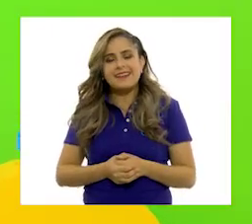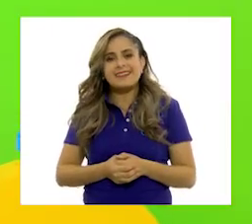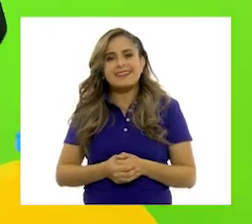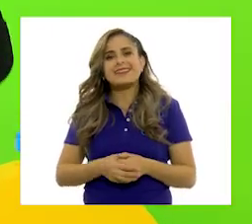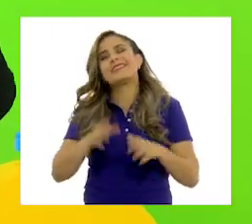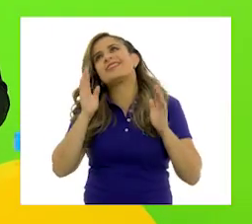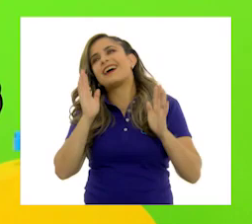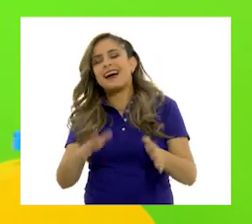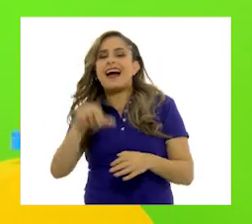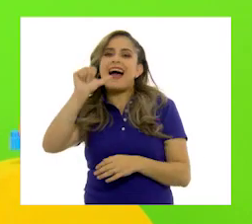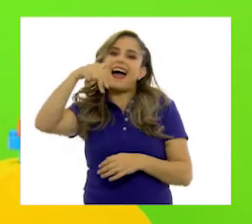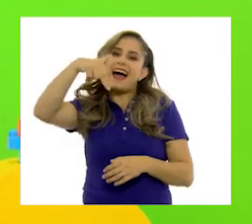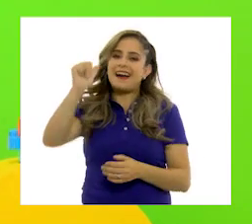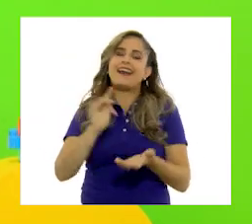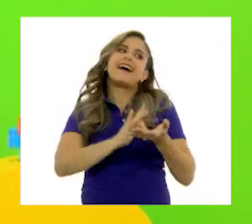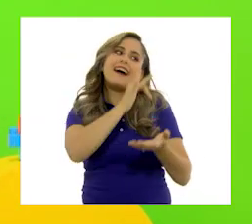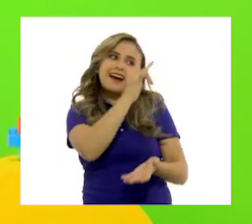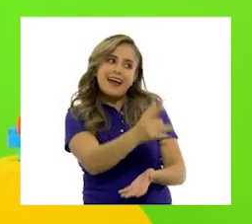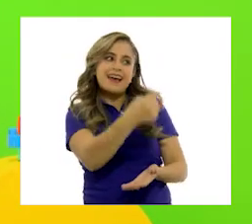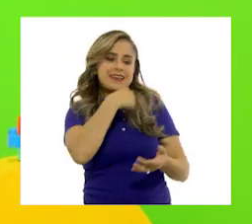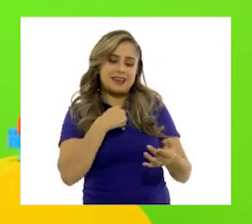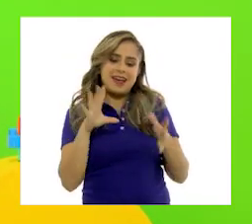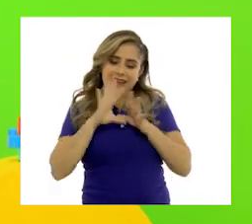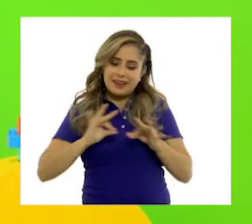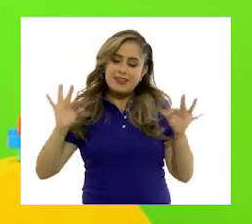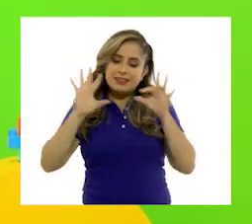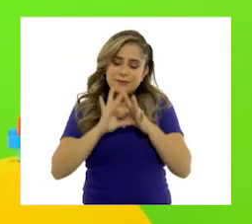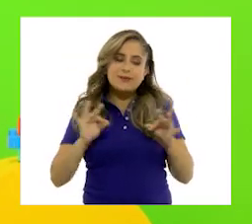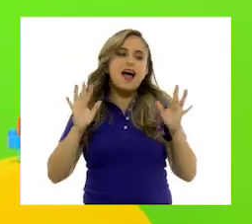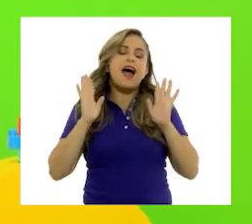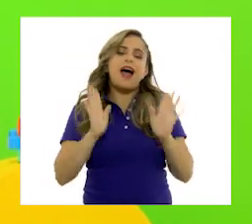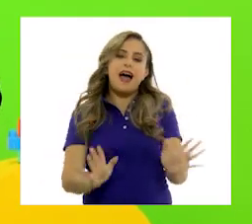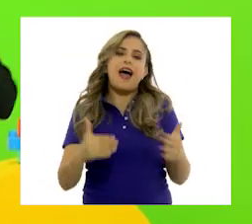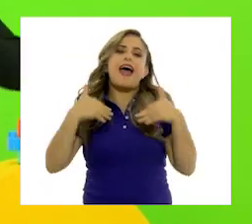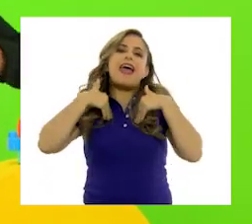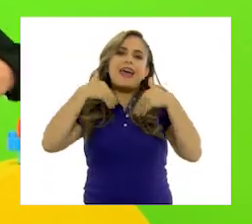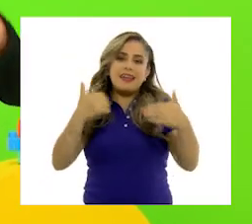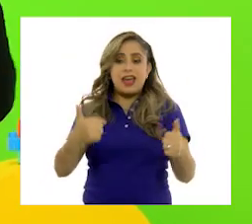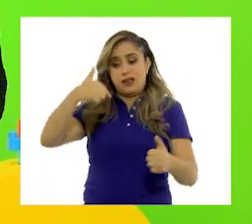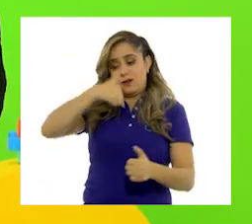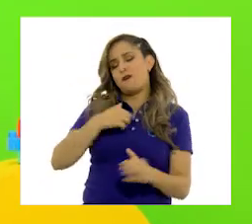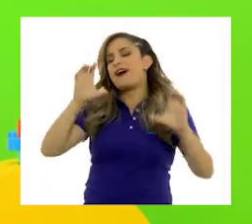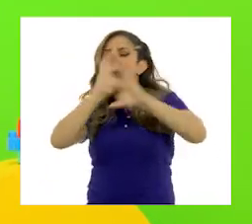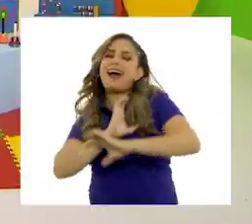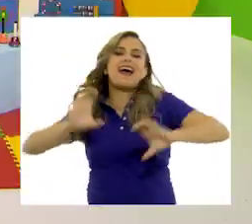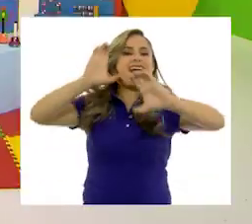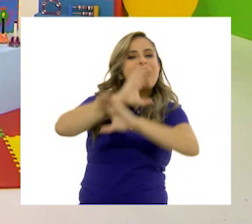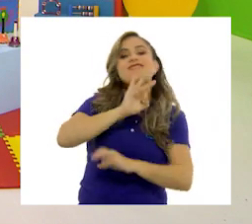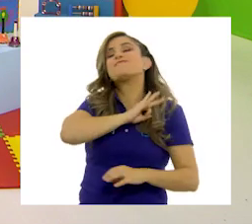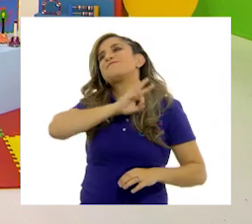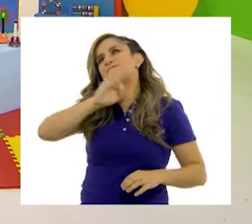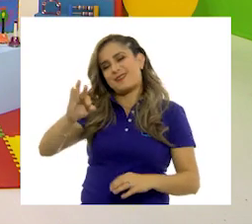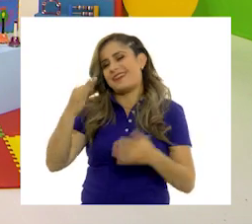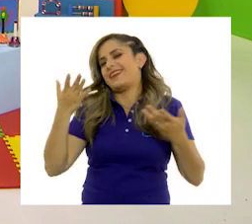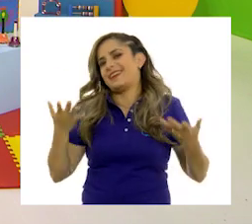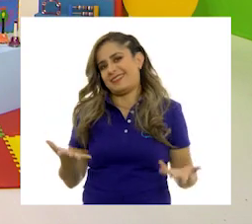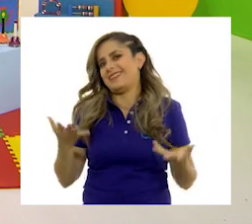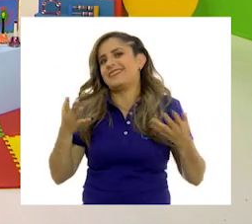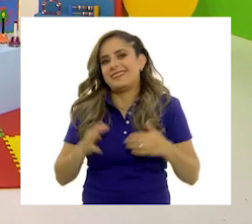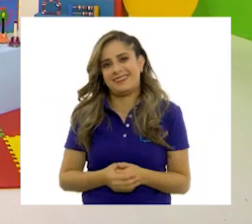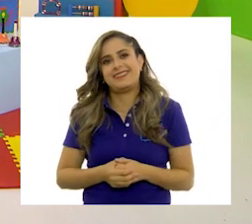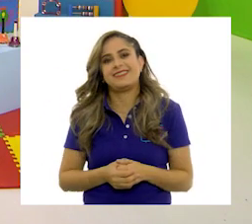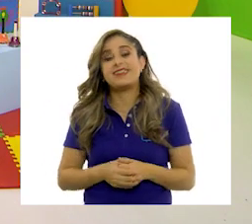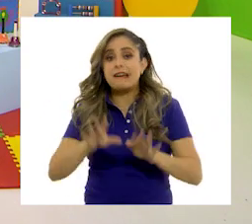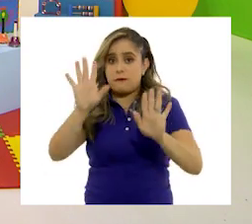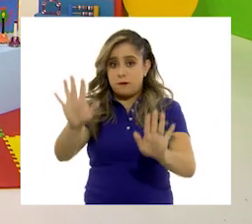Ay, Ana, muchas gracias. Con todo esto que me acabas de aclarar, ya podré acompañar mi canción. Claro, pero